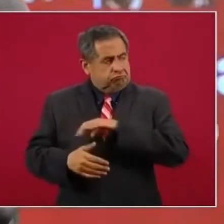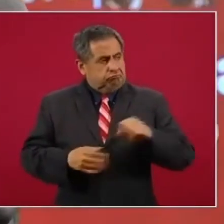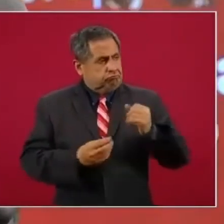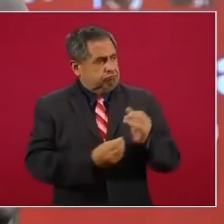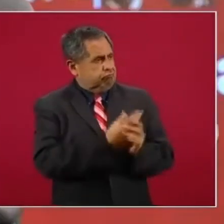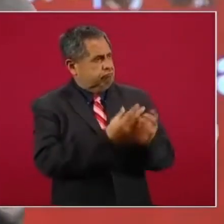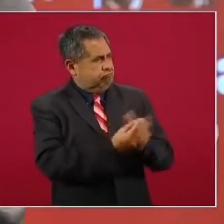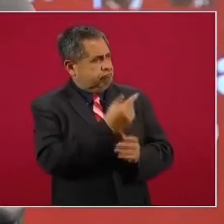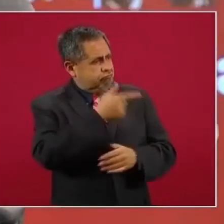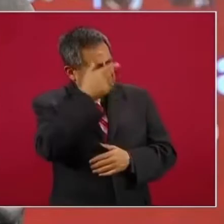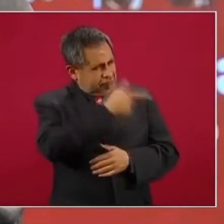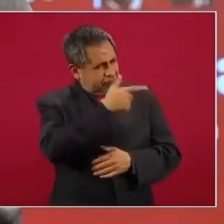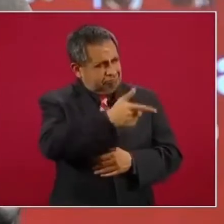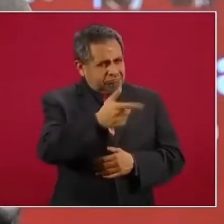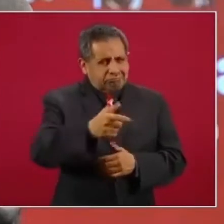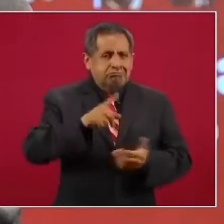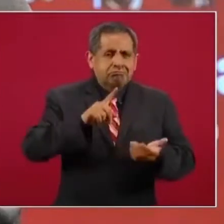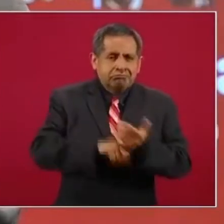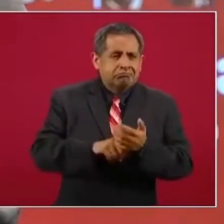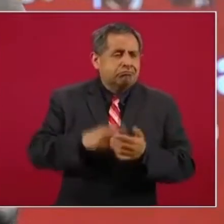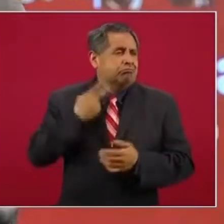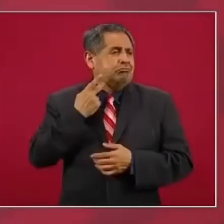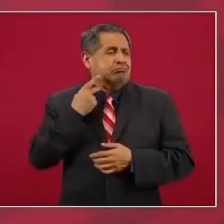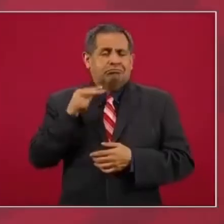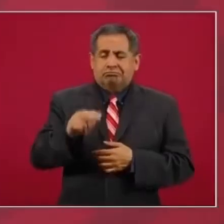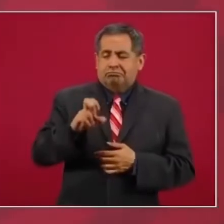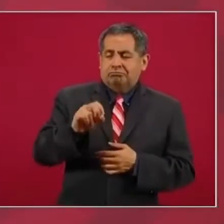Esto fue producto de la política neoliberal,